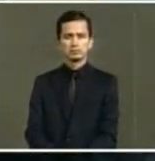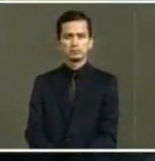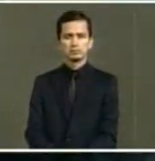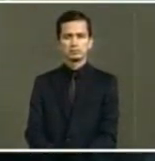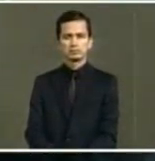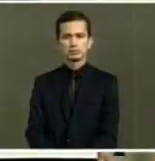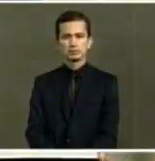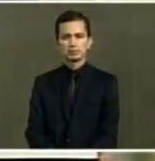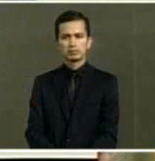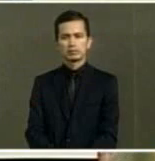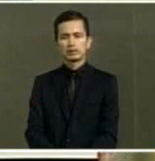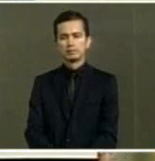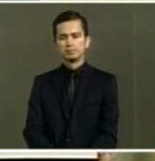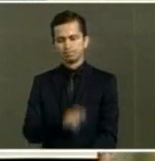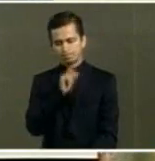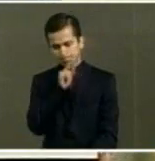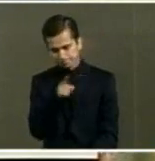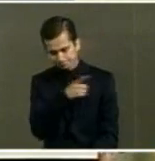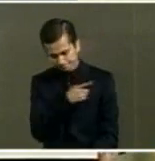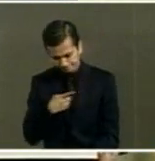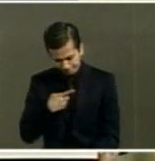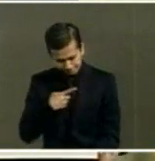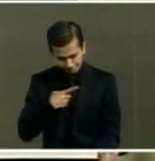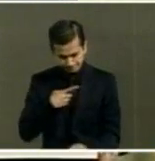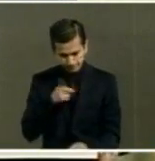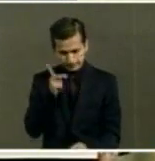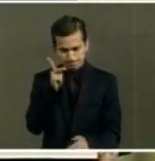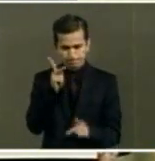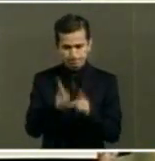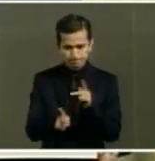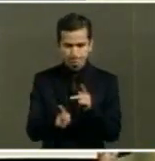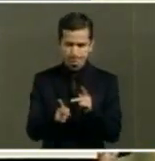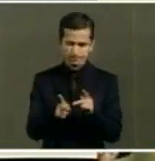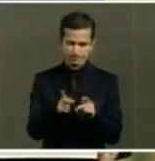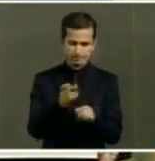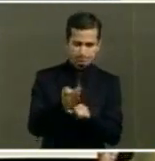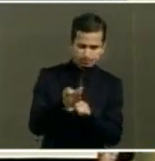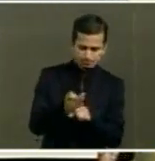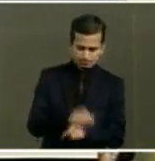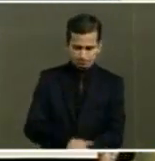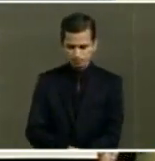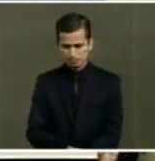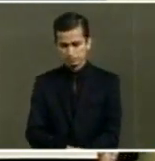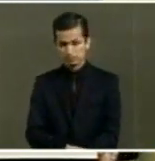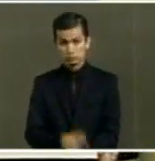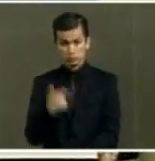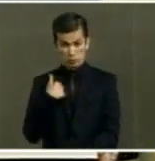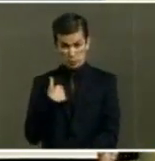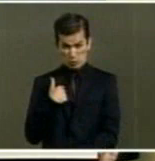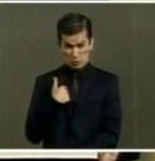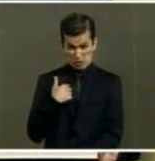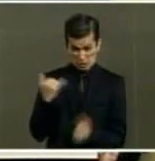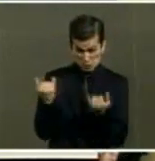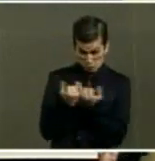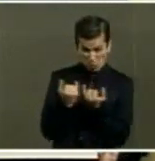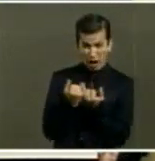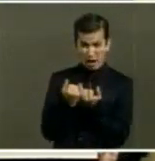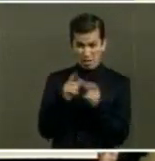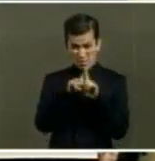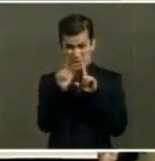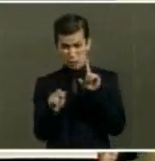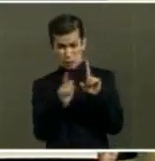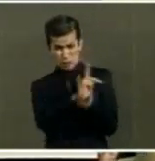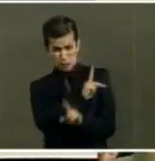Debo hacer aquí además un paréntesis. Al igual que a todos los mexicanos, me indigna el nivel de opacidad